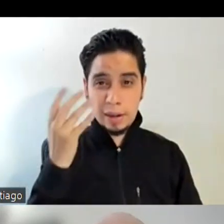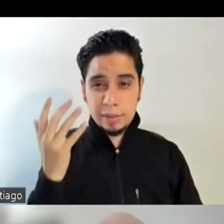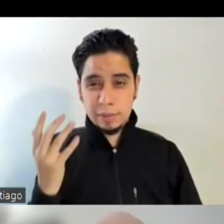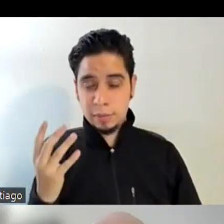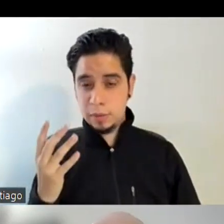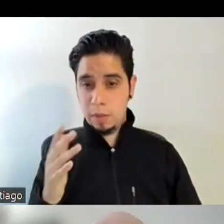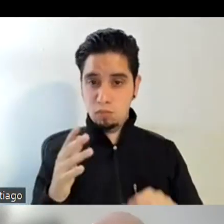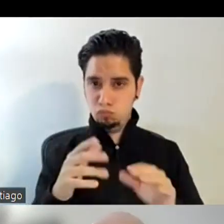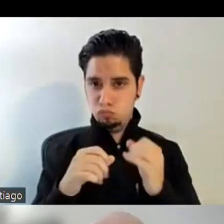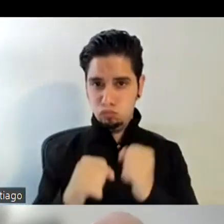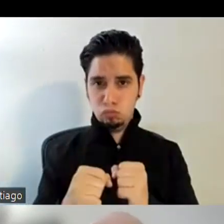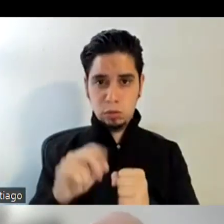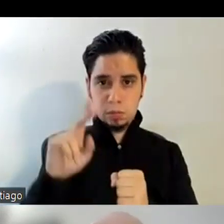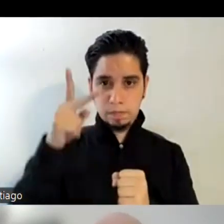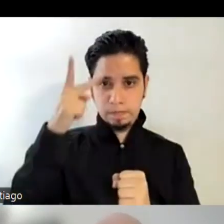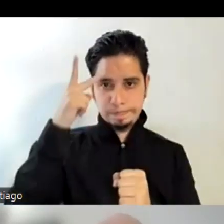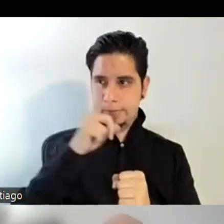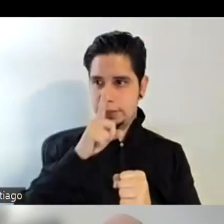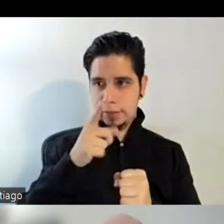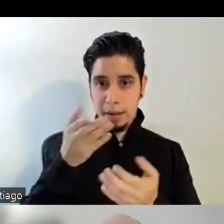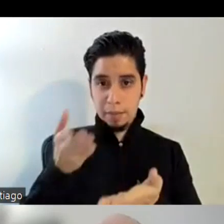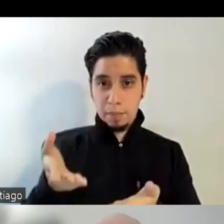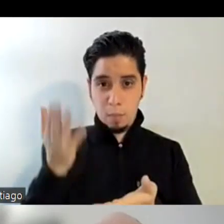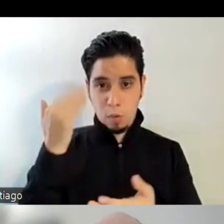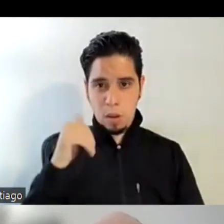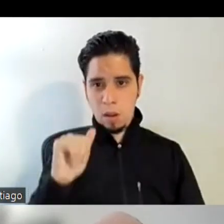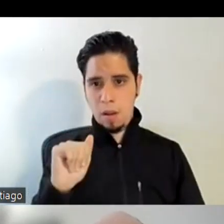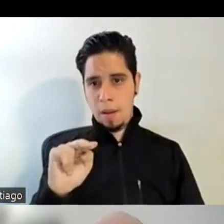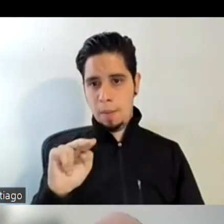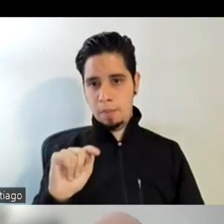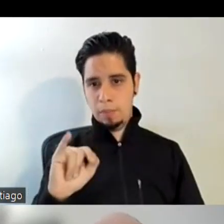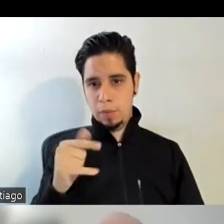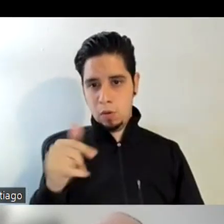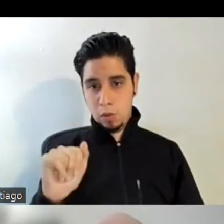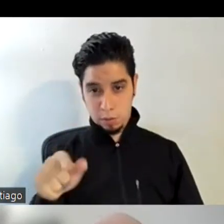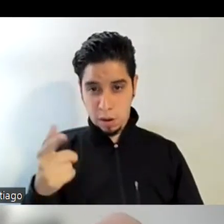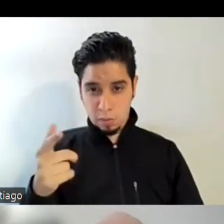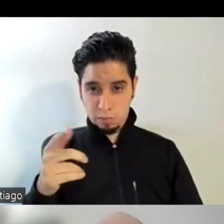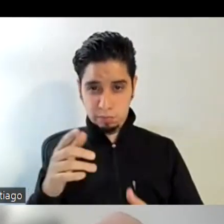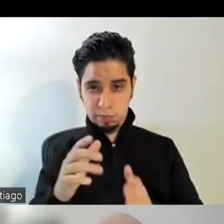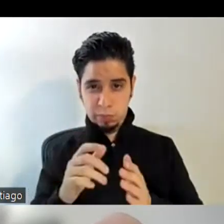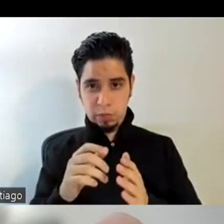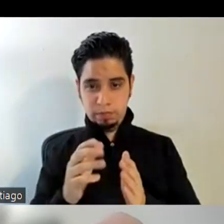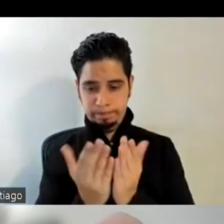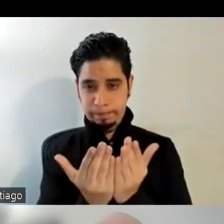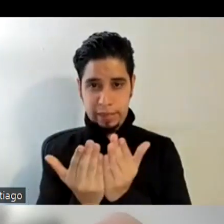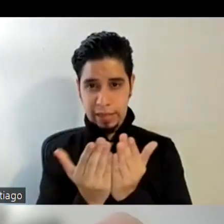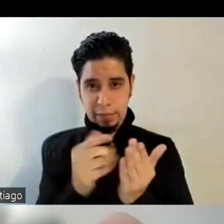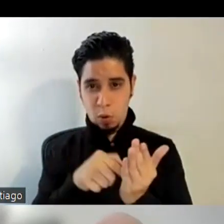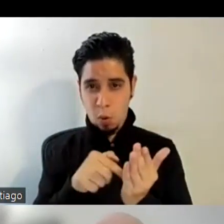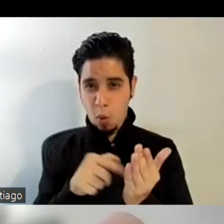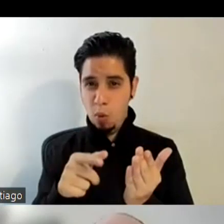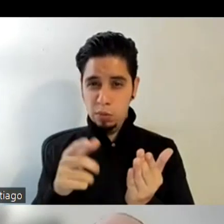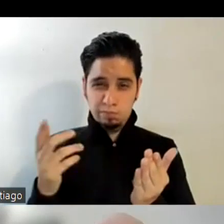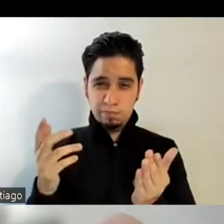fuerte, política, yo creo que está bien presente porque Antígona es un texto político. Antígona es la primera desobediente civil de la